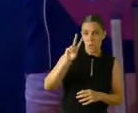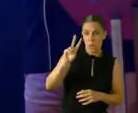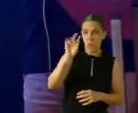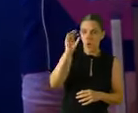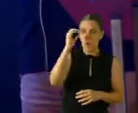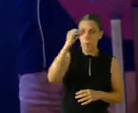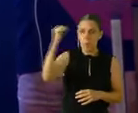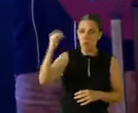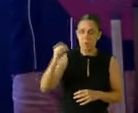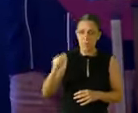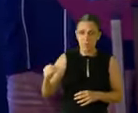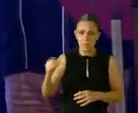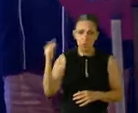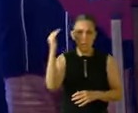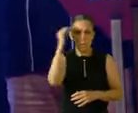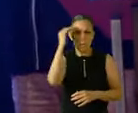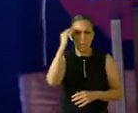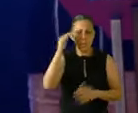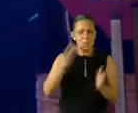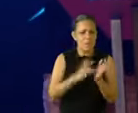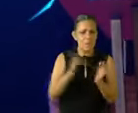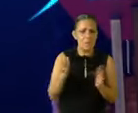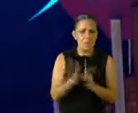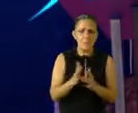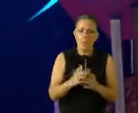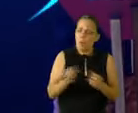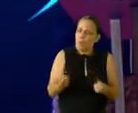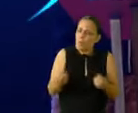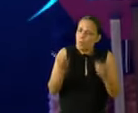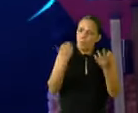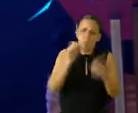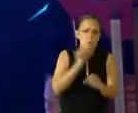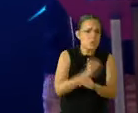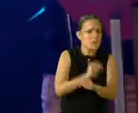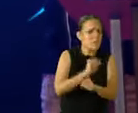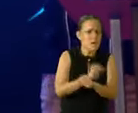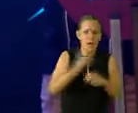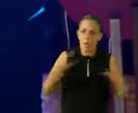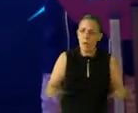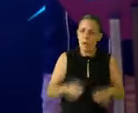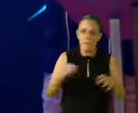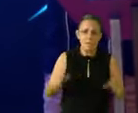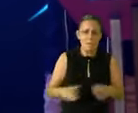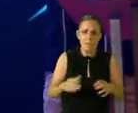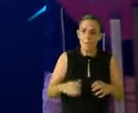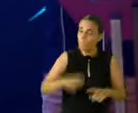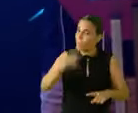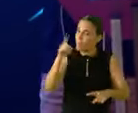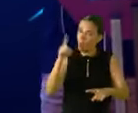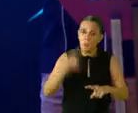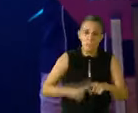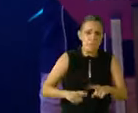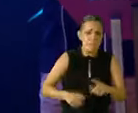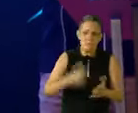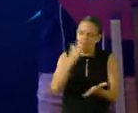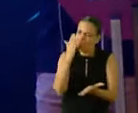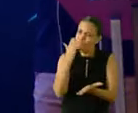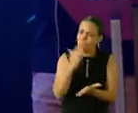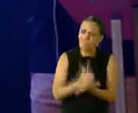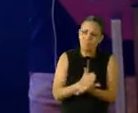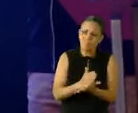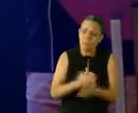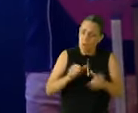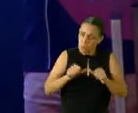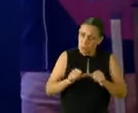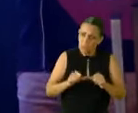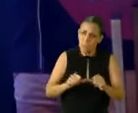por hacer, aún en la Tierra Santa. Así que no podemos parar de pregonar el Evangelio. Había que ministrar allí, hubo testimonio. Lo que